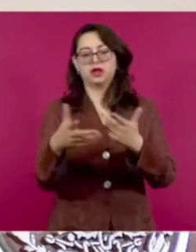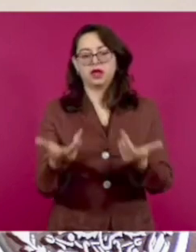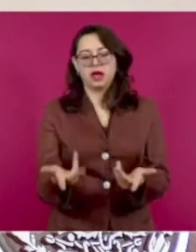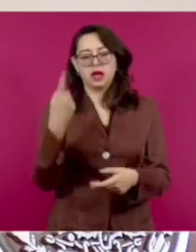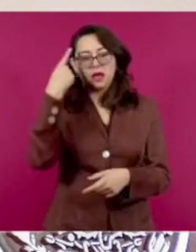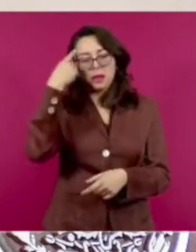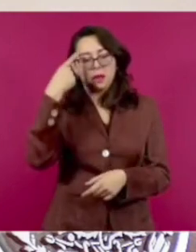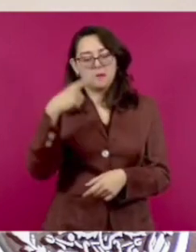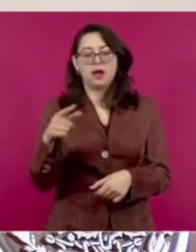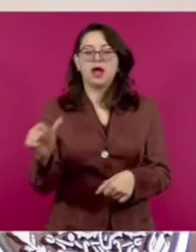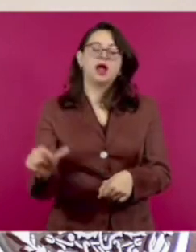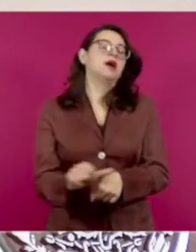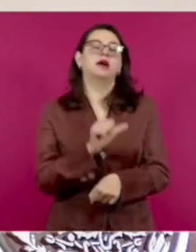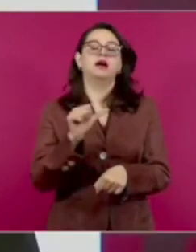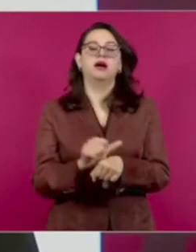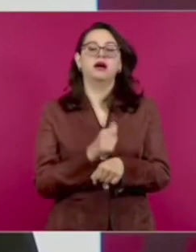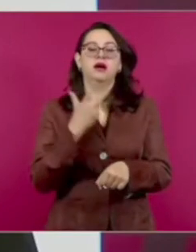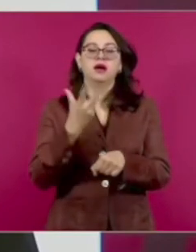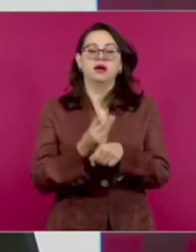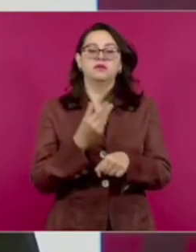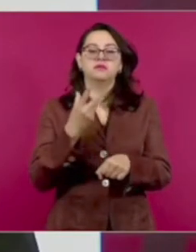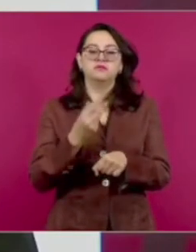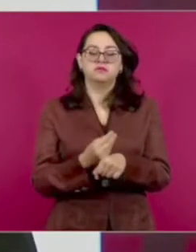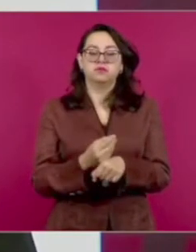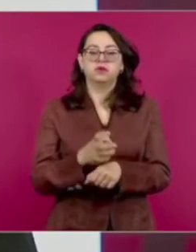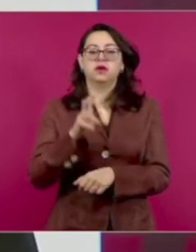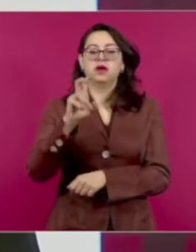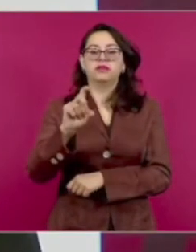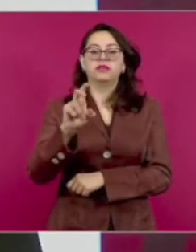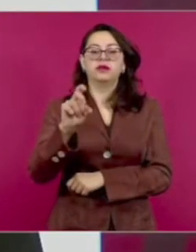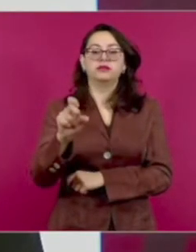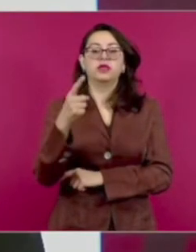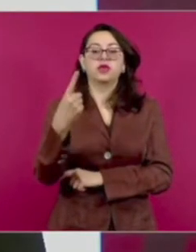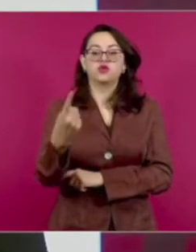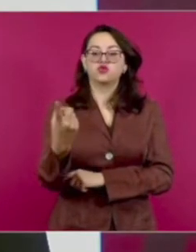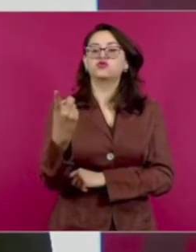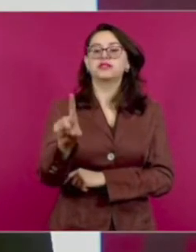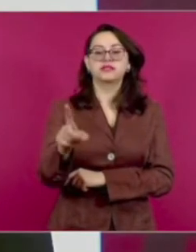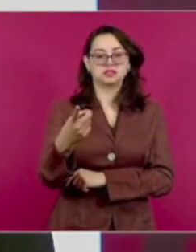extranjero hasta el próximo 31 de diciembre.